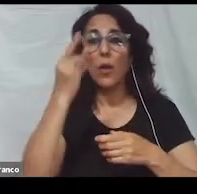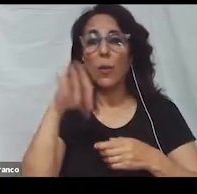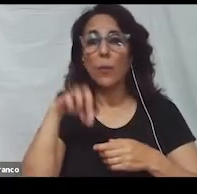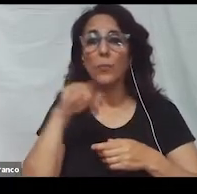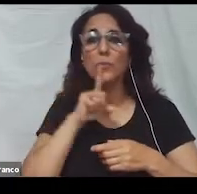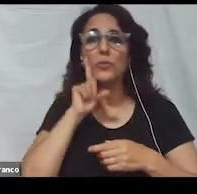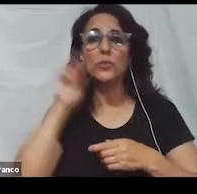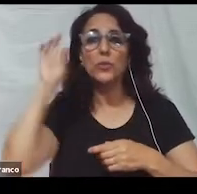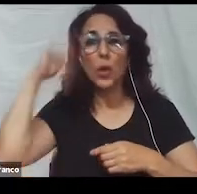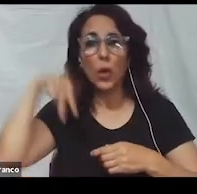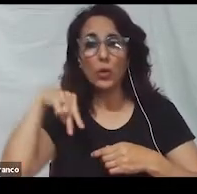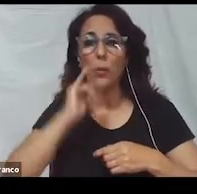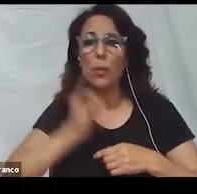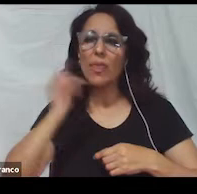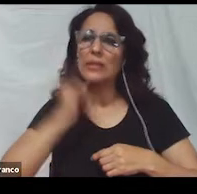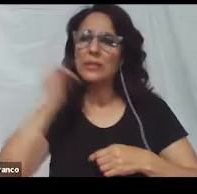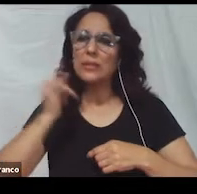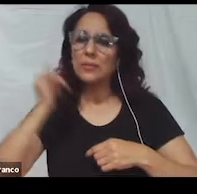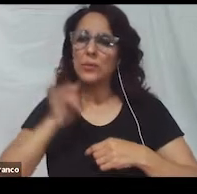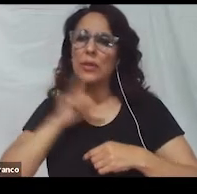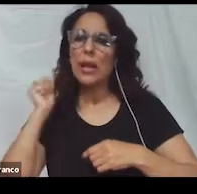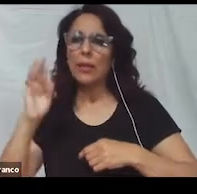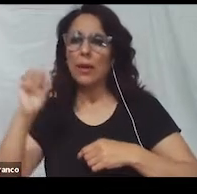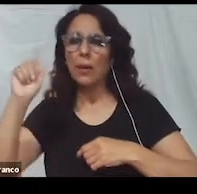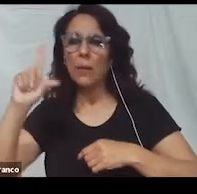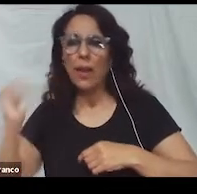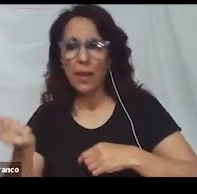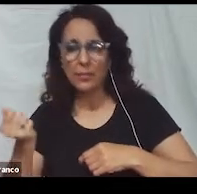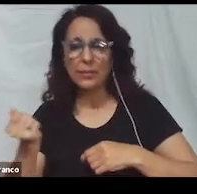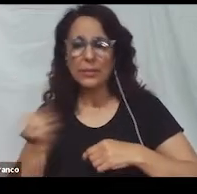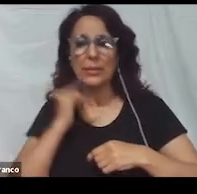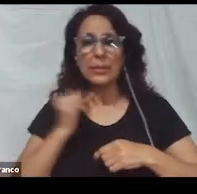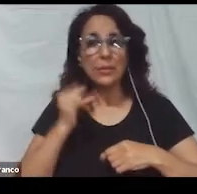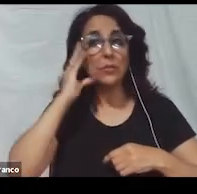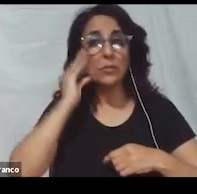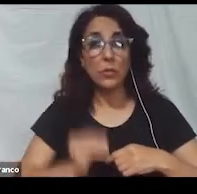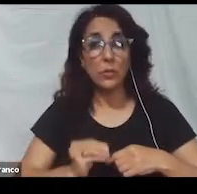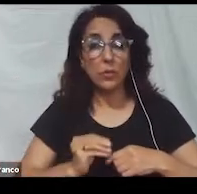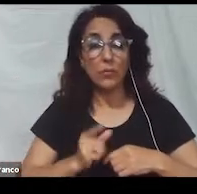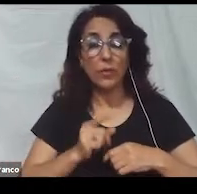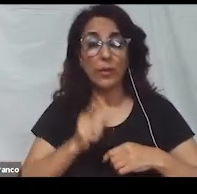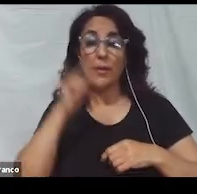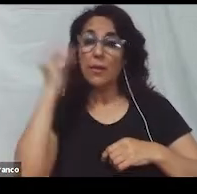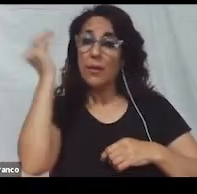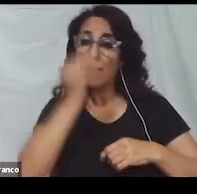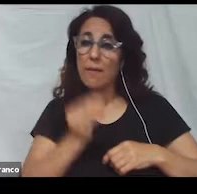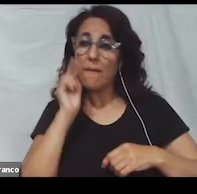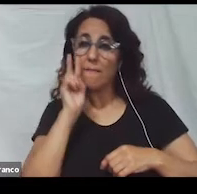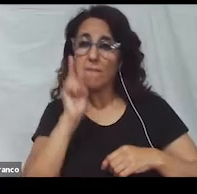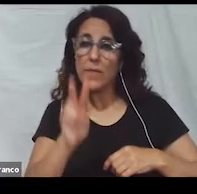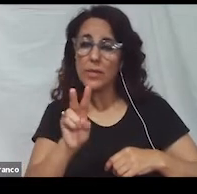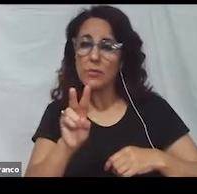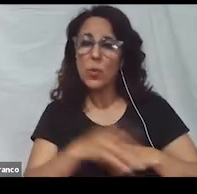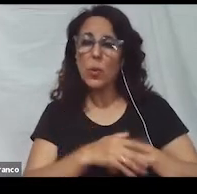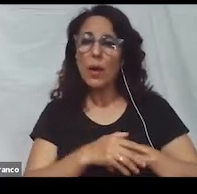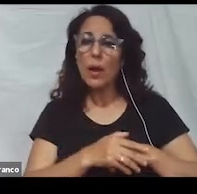tan simple como una descripción de la tabla, ¿ok? Y no olviden que visualmente las